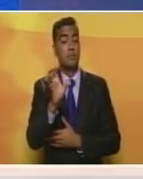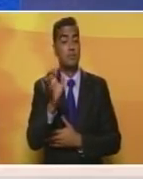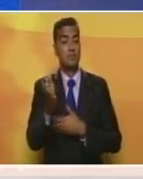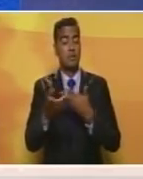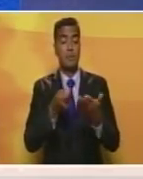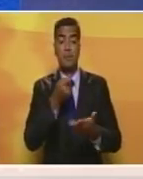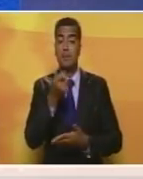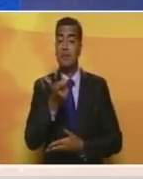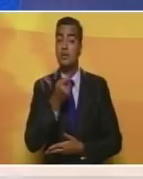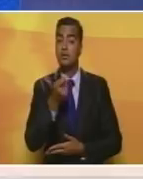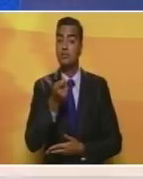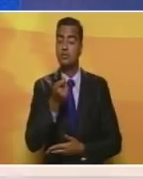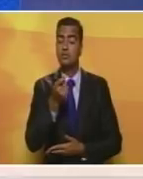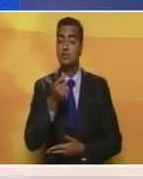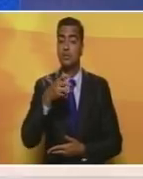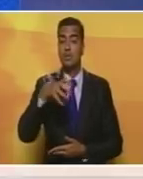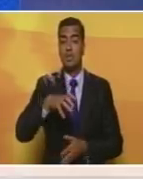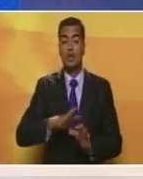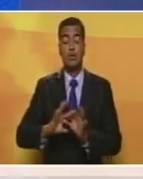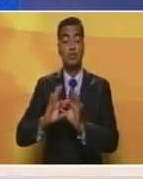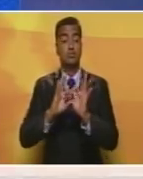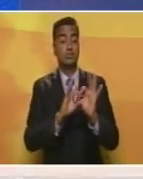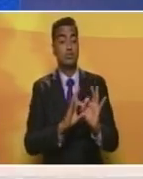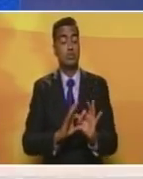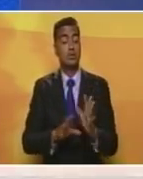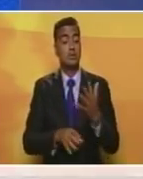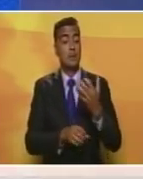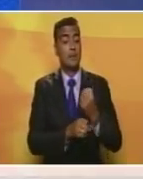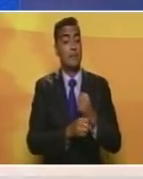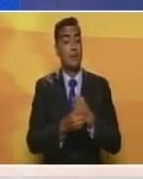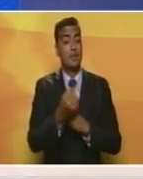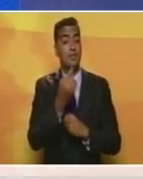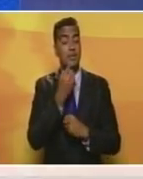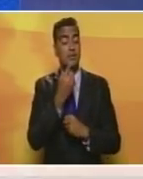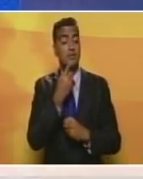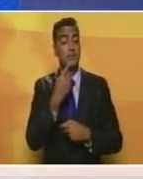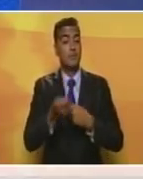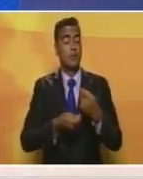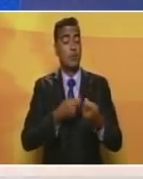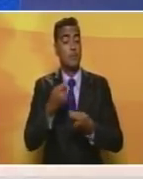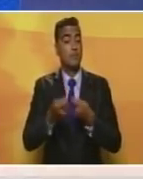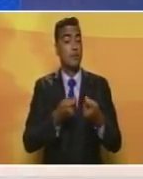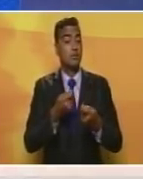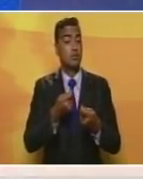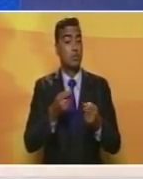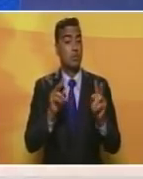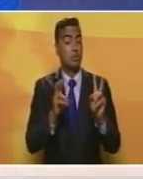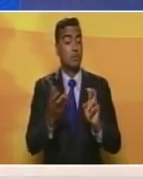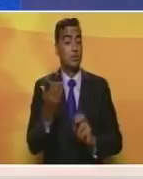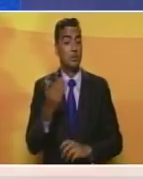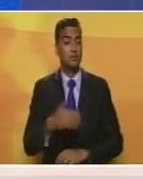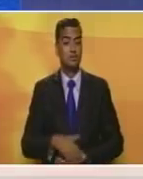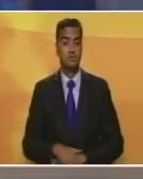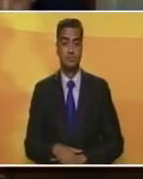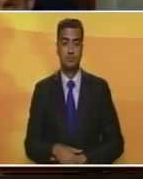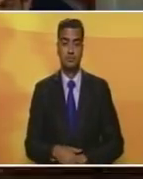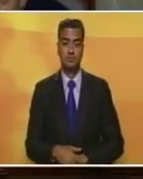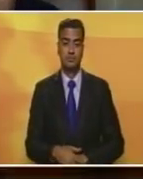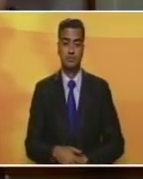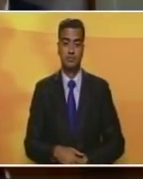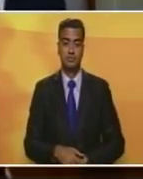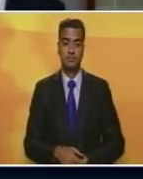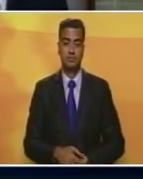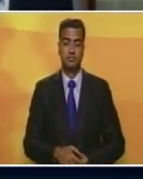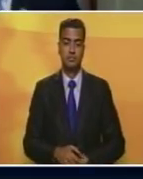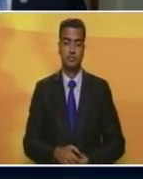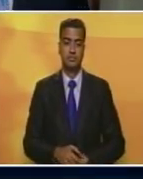Mesa de la Unidad Democrática en las elecciones presidenciales. El presidente de Estados Unidos, Donald Trump,